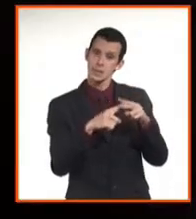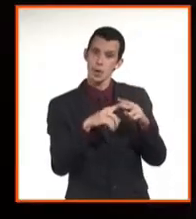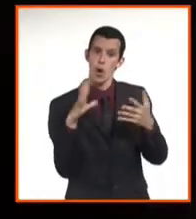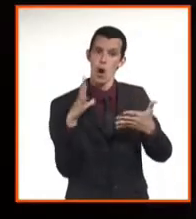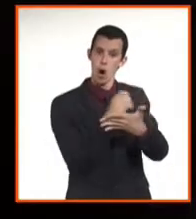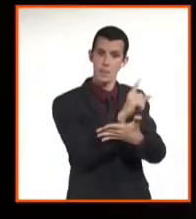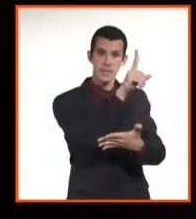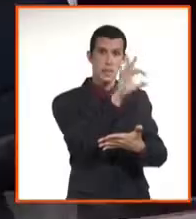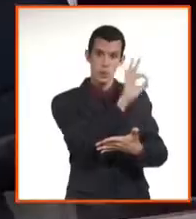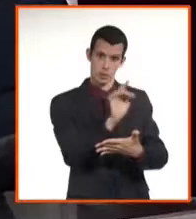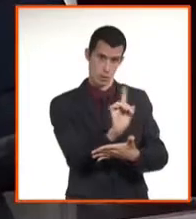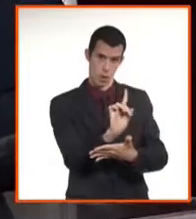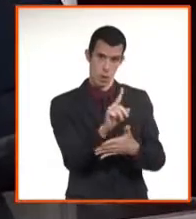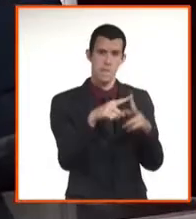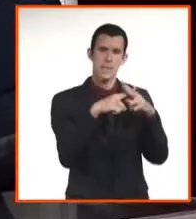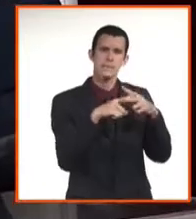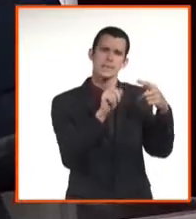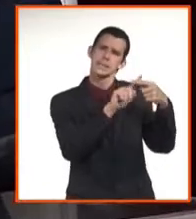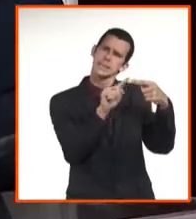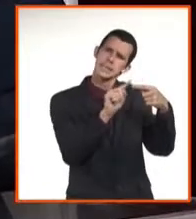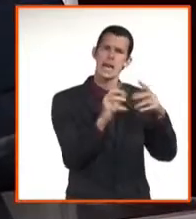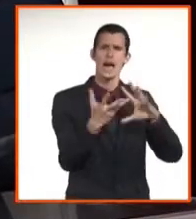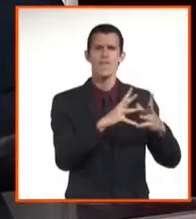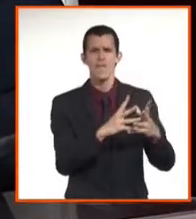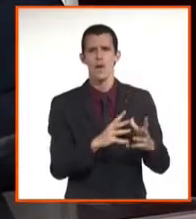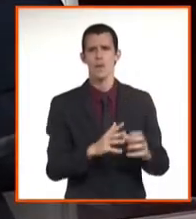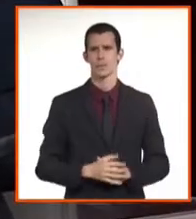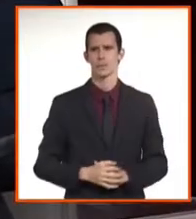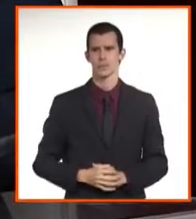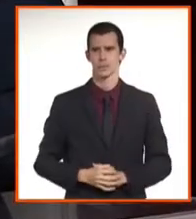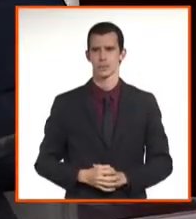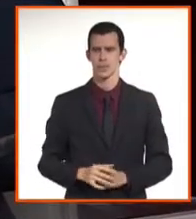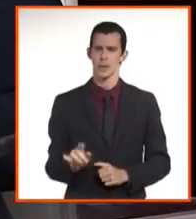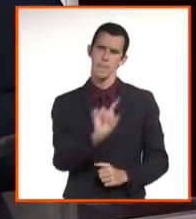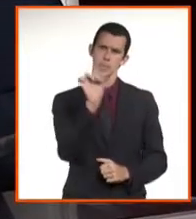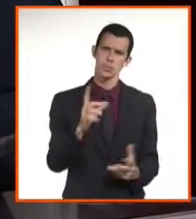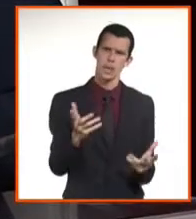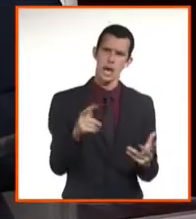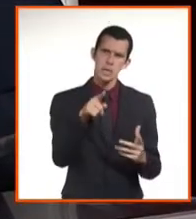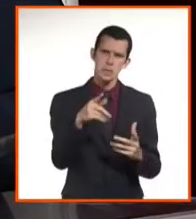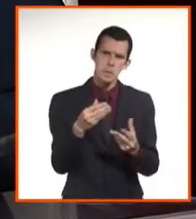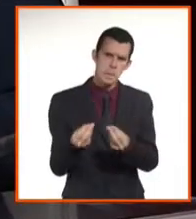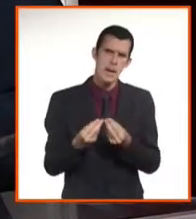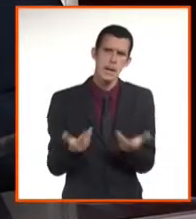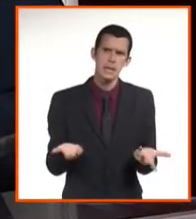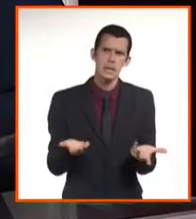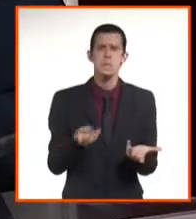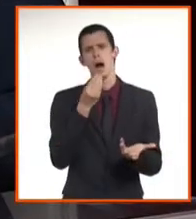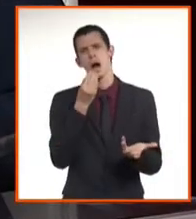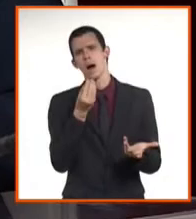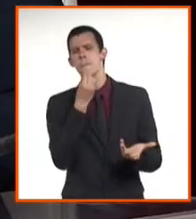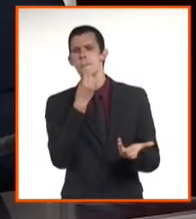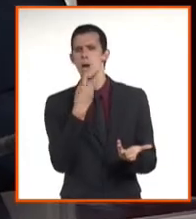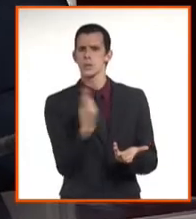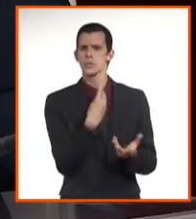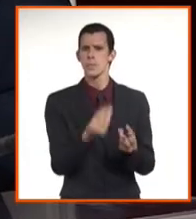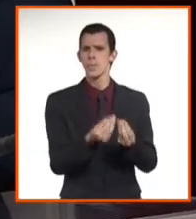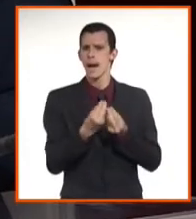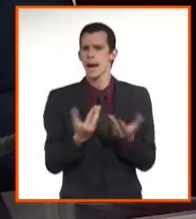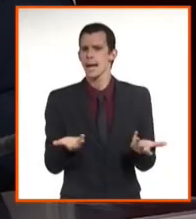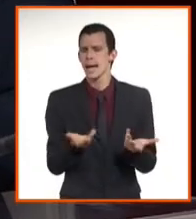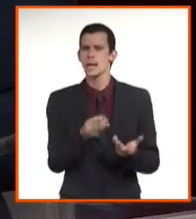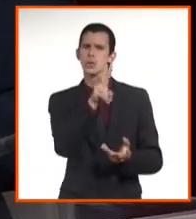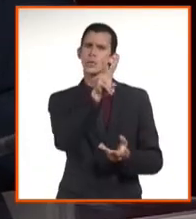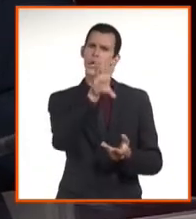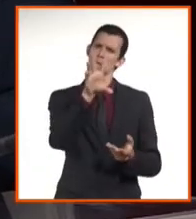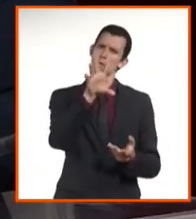sistema? Significa que nosotros pudiéramos estar recuperando limitaciones en el orden de los 291 megawatts. Con cada una